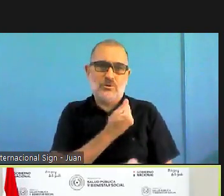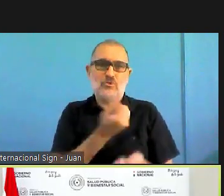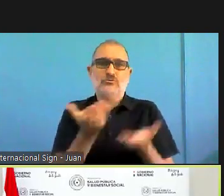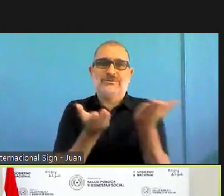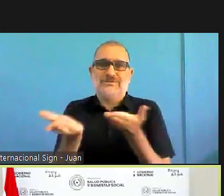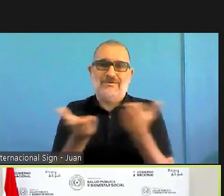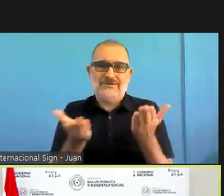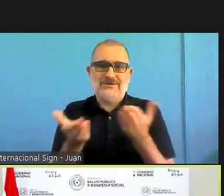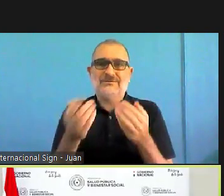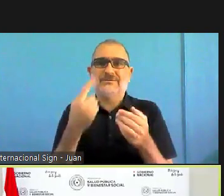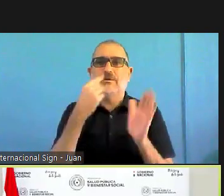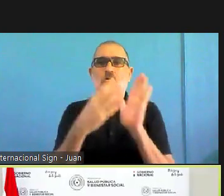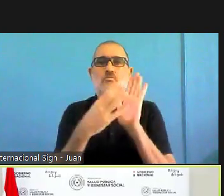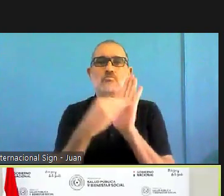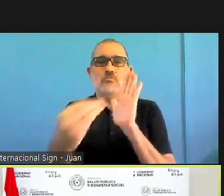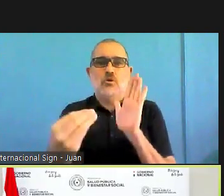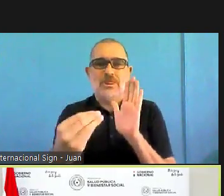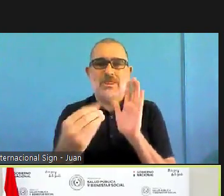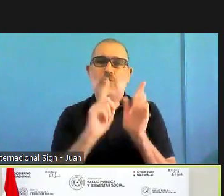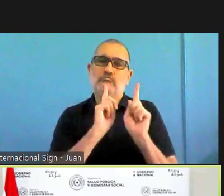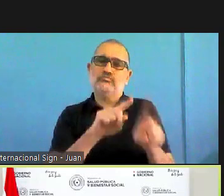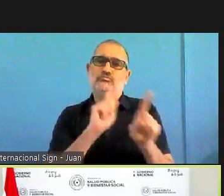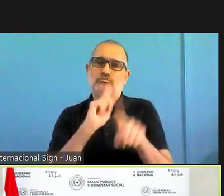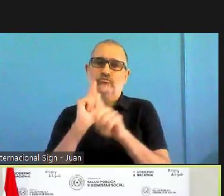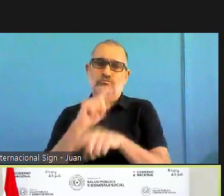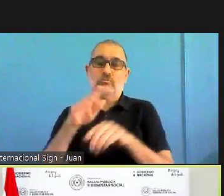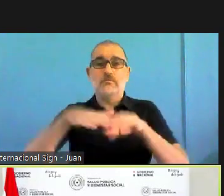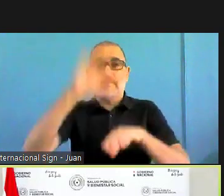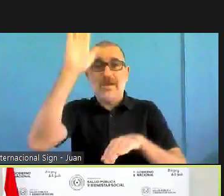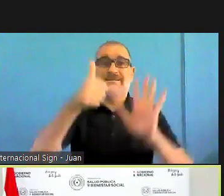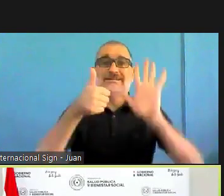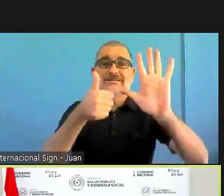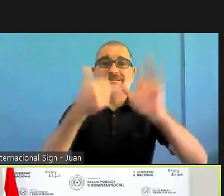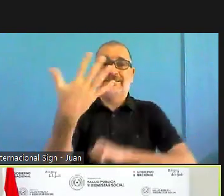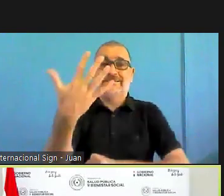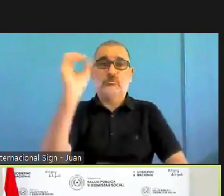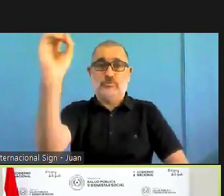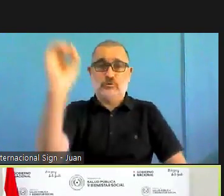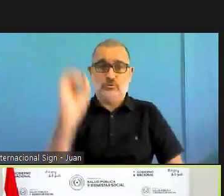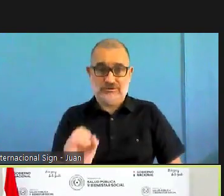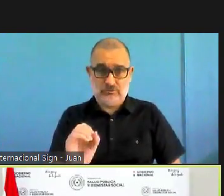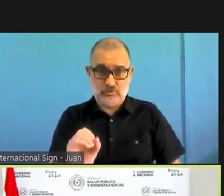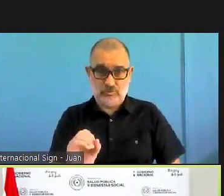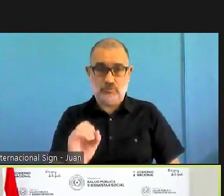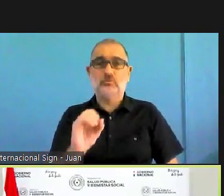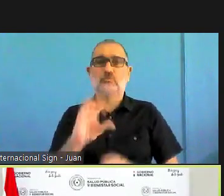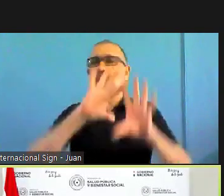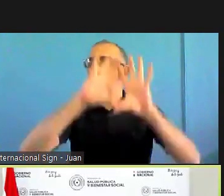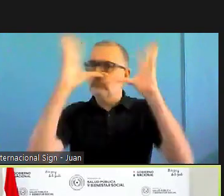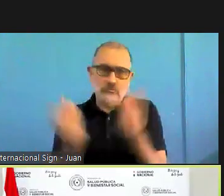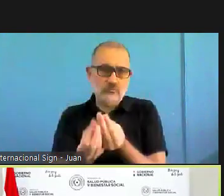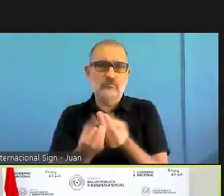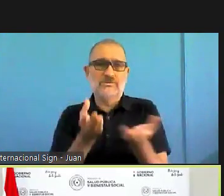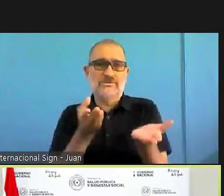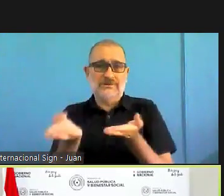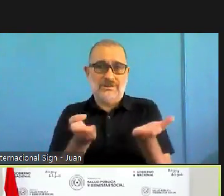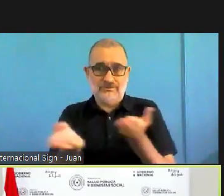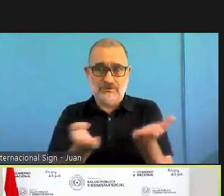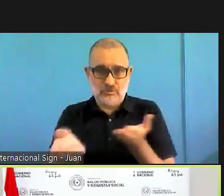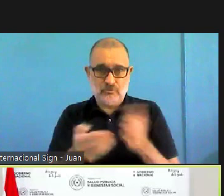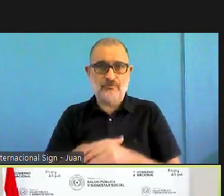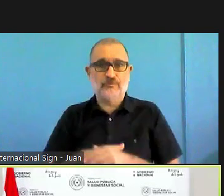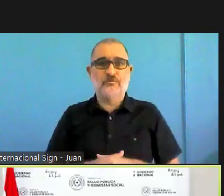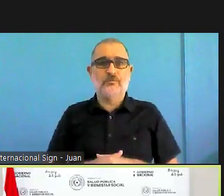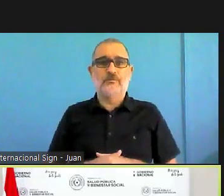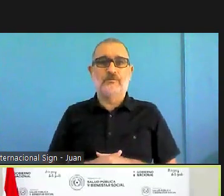atención que no paró durante el periodo de pandemia, pero eso sí, gran parte de la atención solamente pasaba a ser